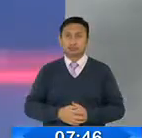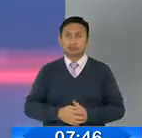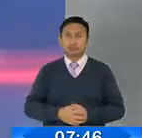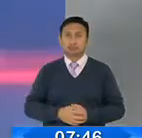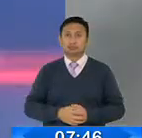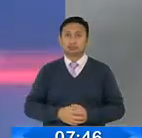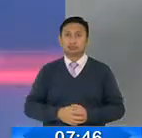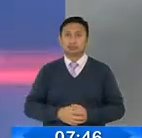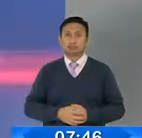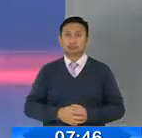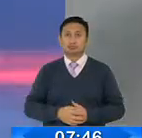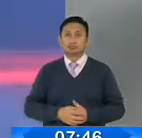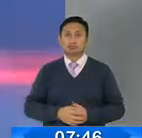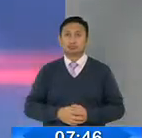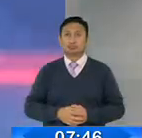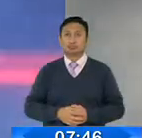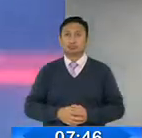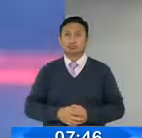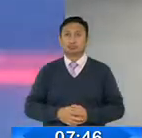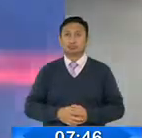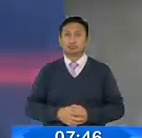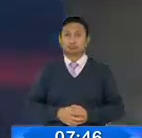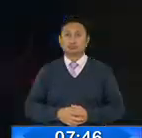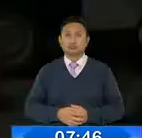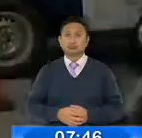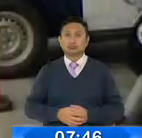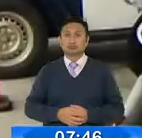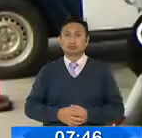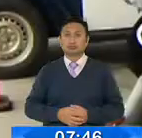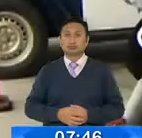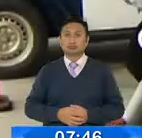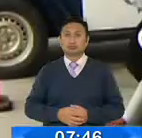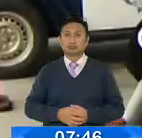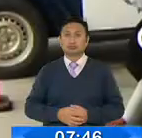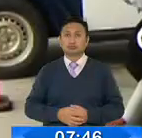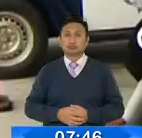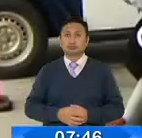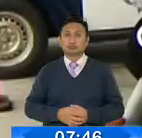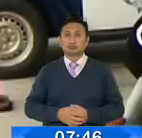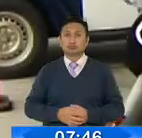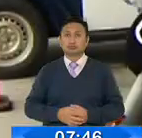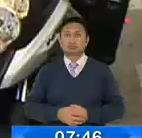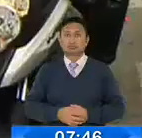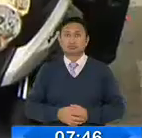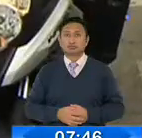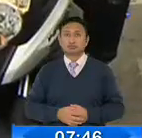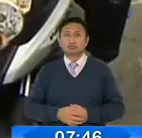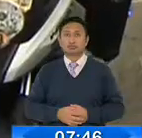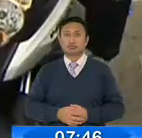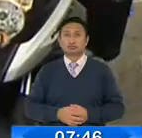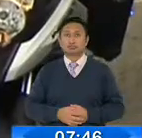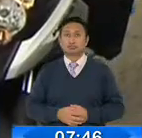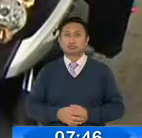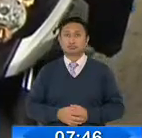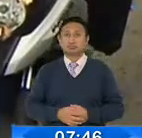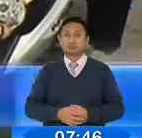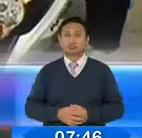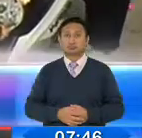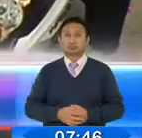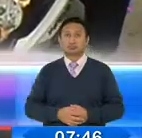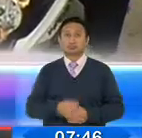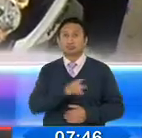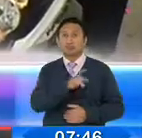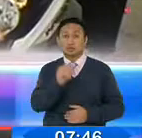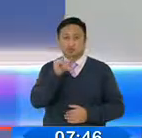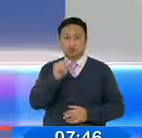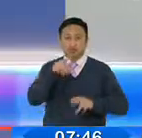A la altura de 41. El conductor no se había percatado de las llamas en su vehículo. Había tomado unos minutos de descanso